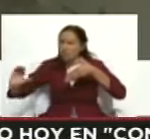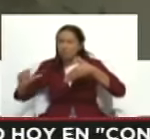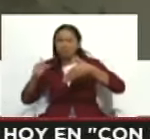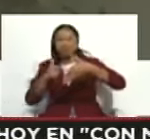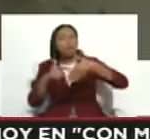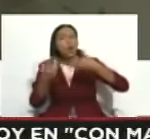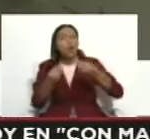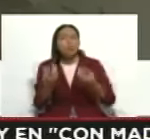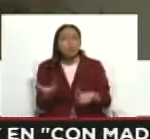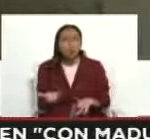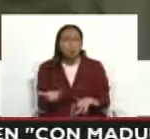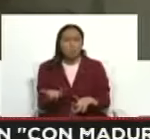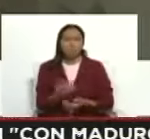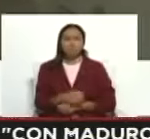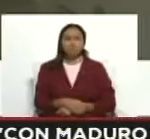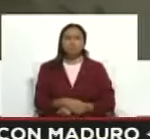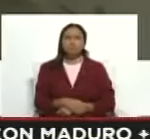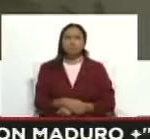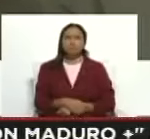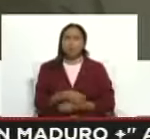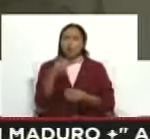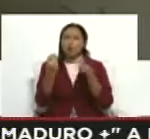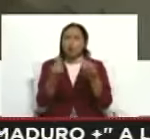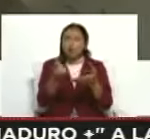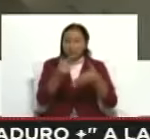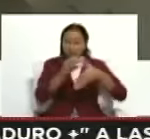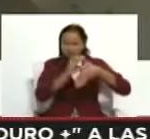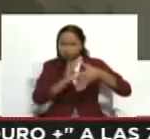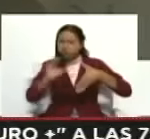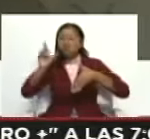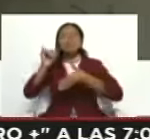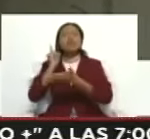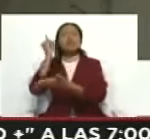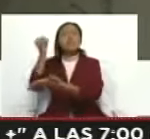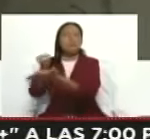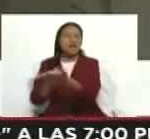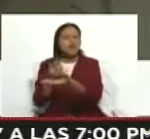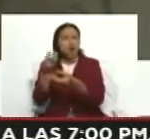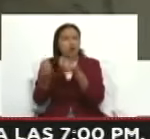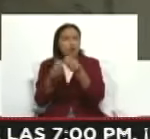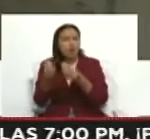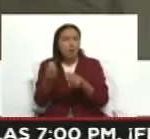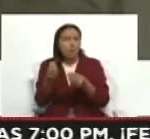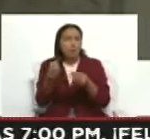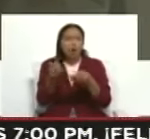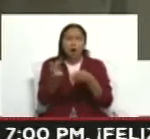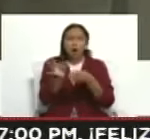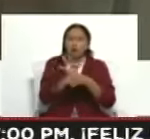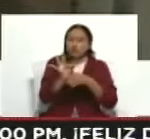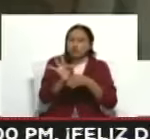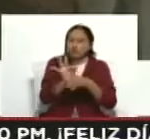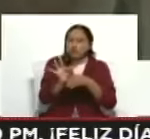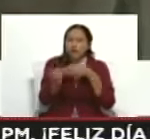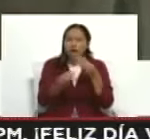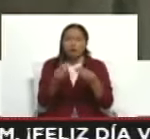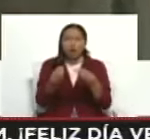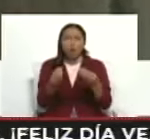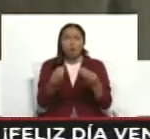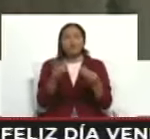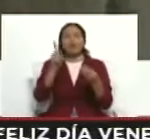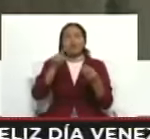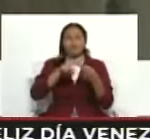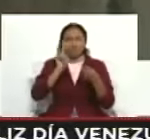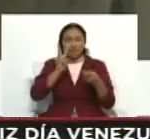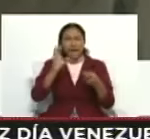conspiradores, de qué manera se invierte, cómo es ese procedimiento. Y al observar que está Carlos Ocarí, está Leopoldo